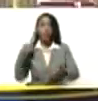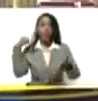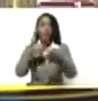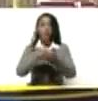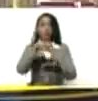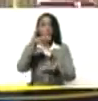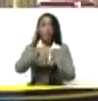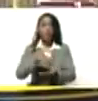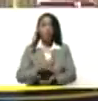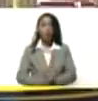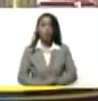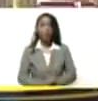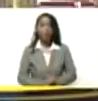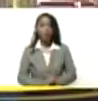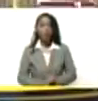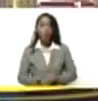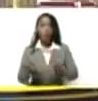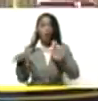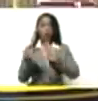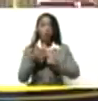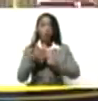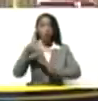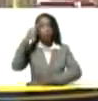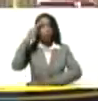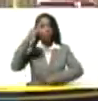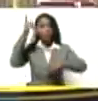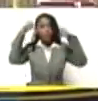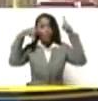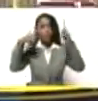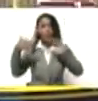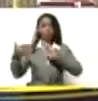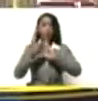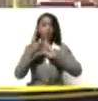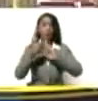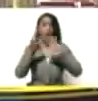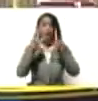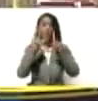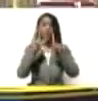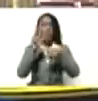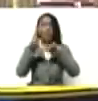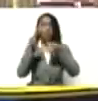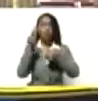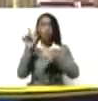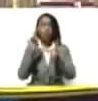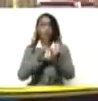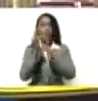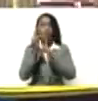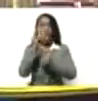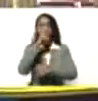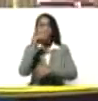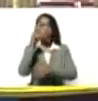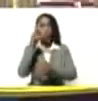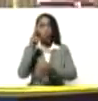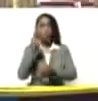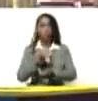estado contra el comandante chávez el 11 y 12 de abril del año